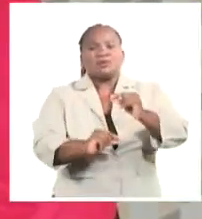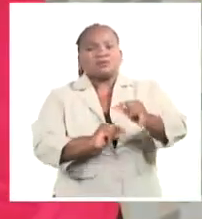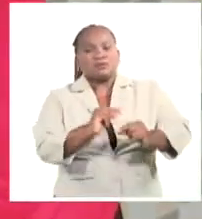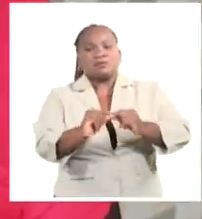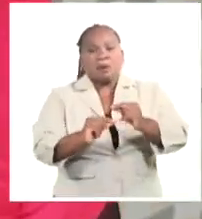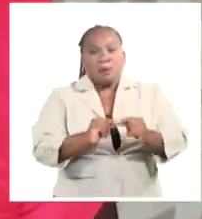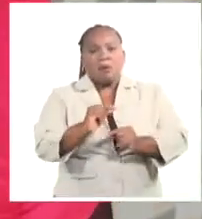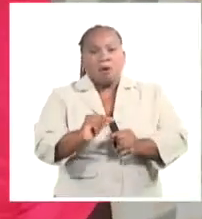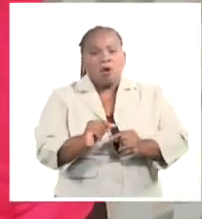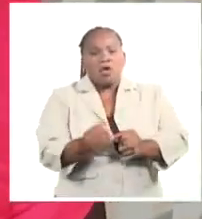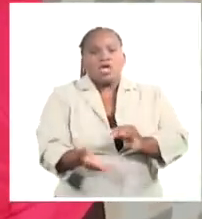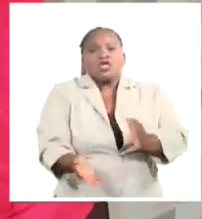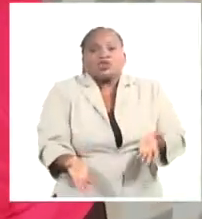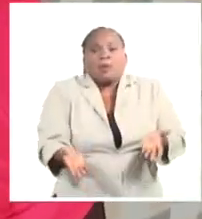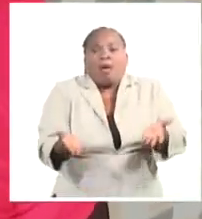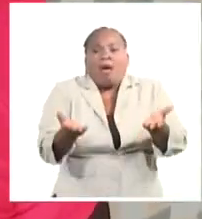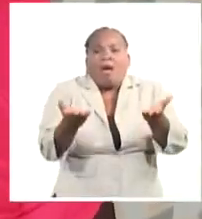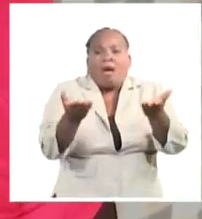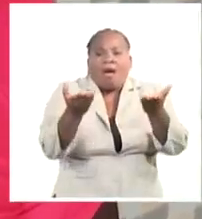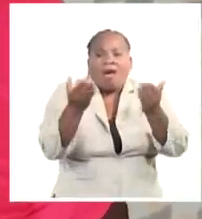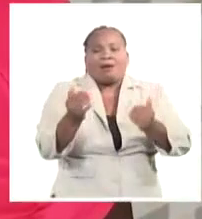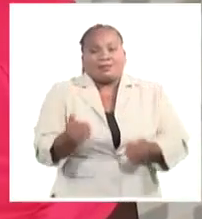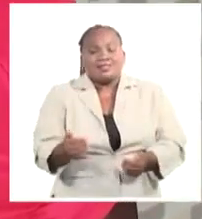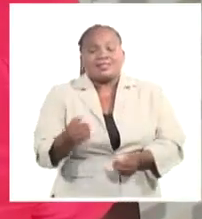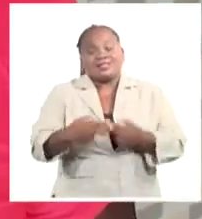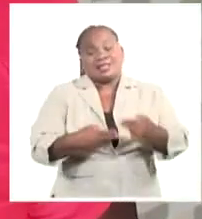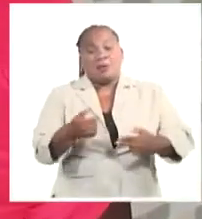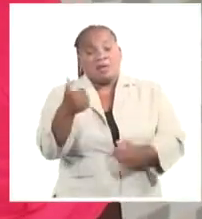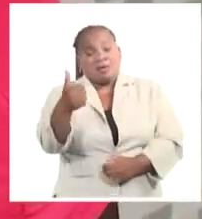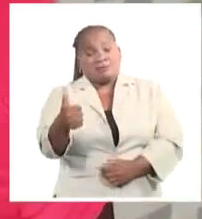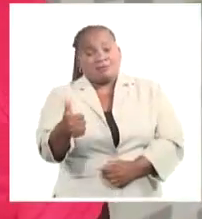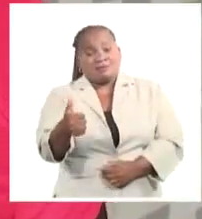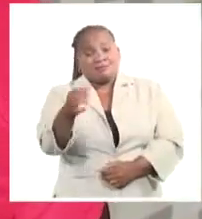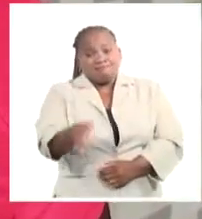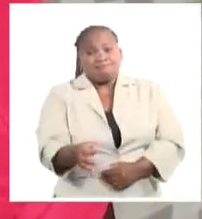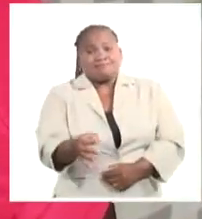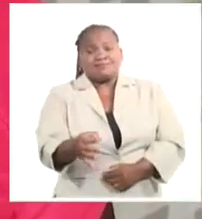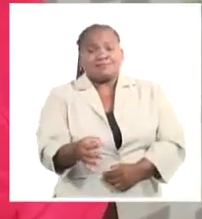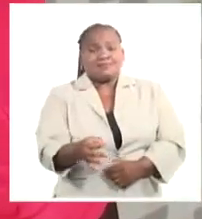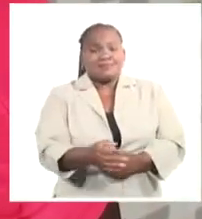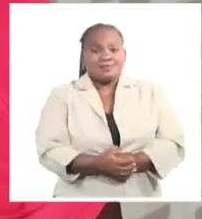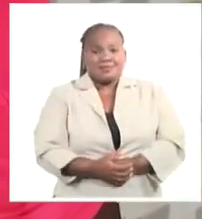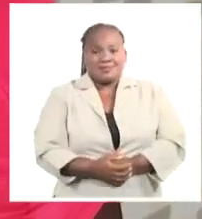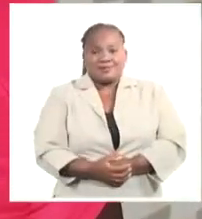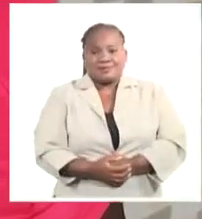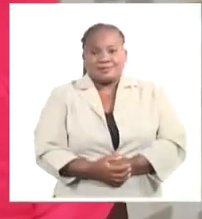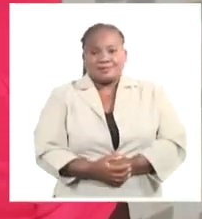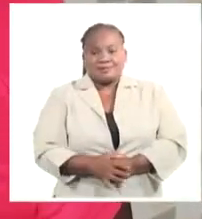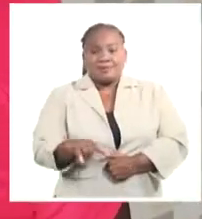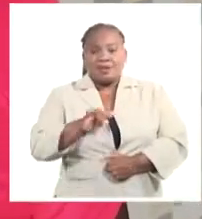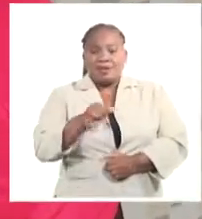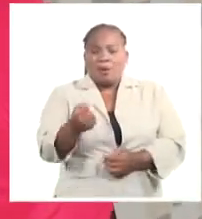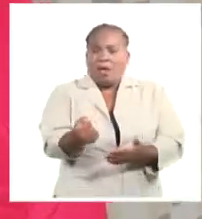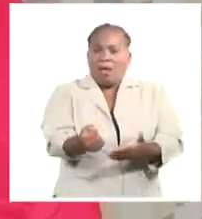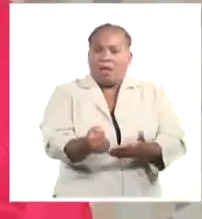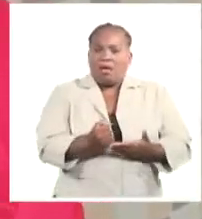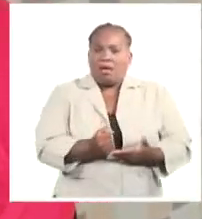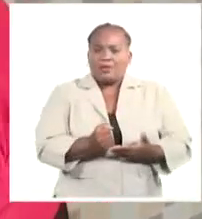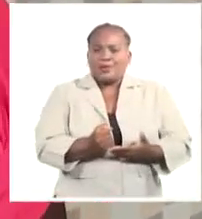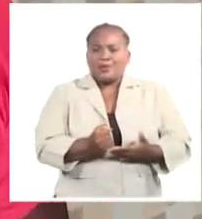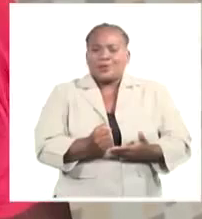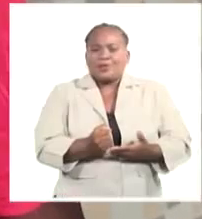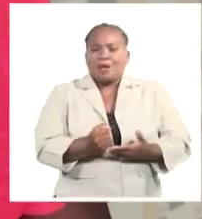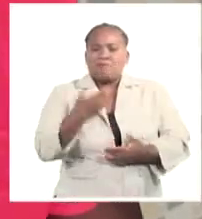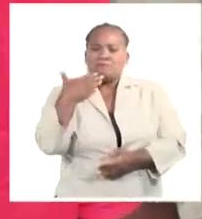ir superándose y al final se integraron y terminaron haciéndolo bastante bien. También nos ayuda o nos